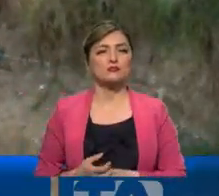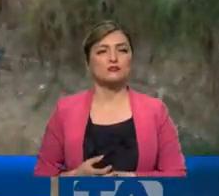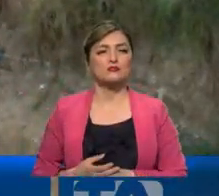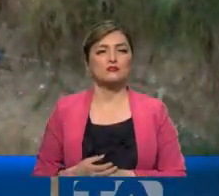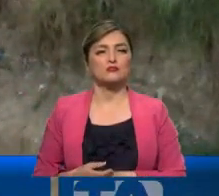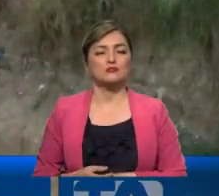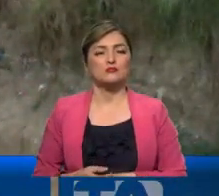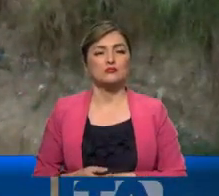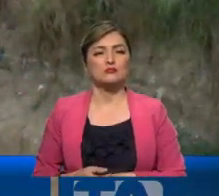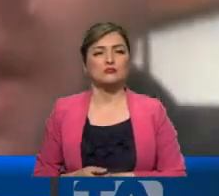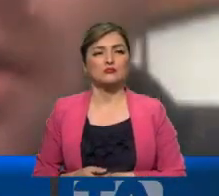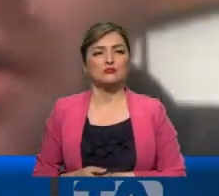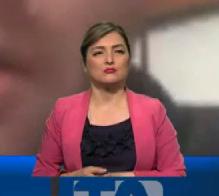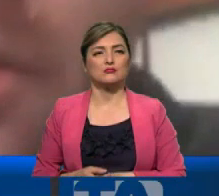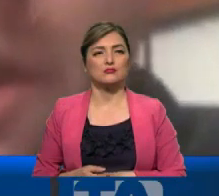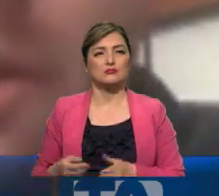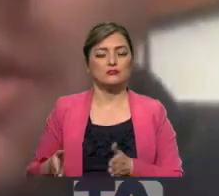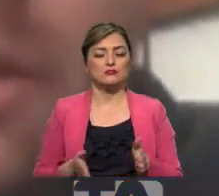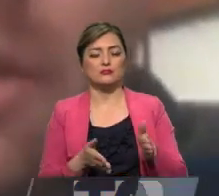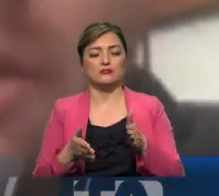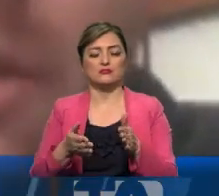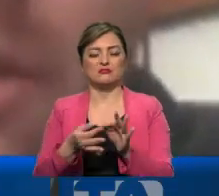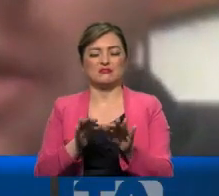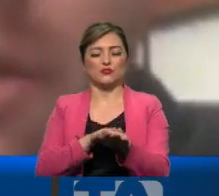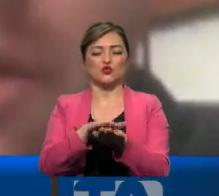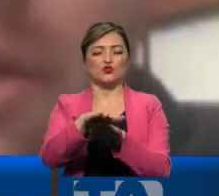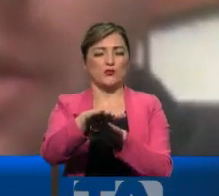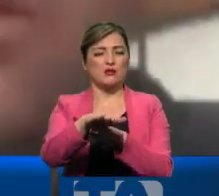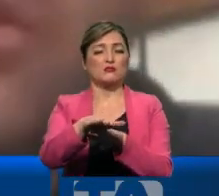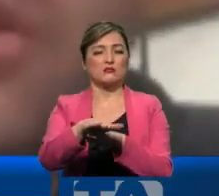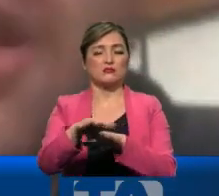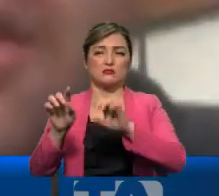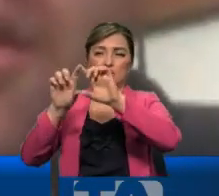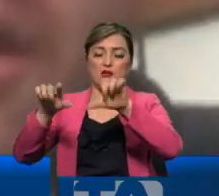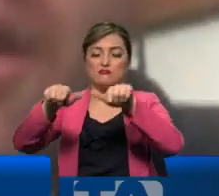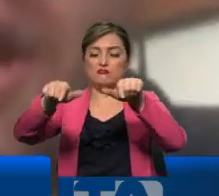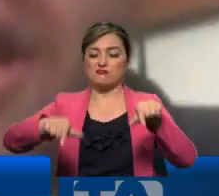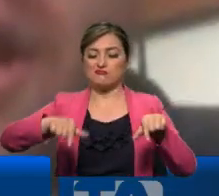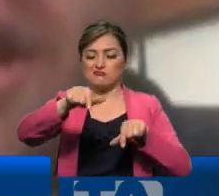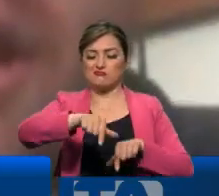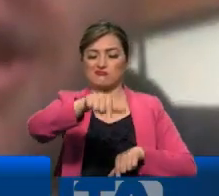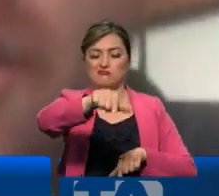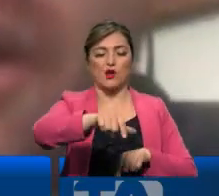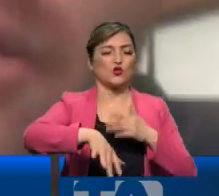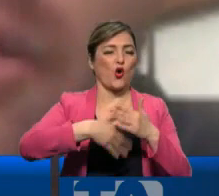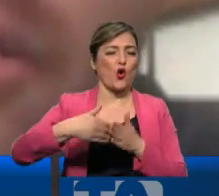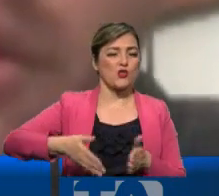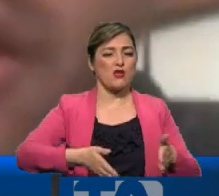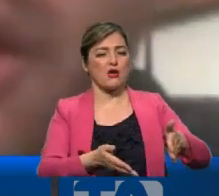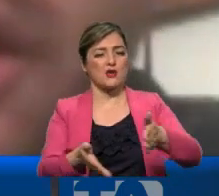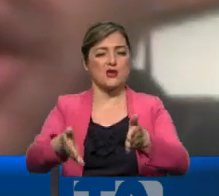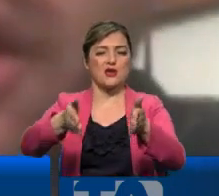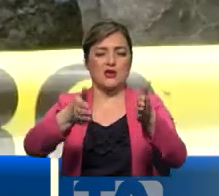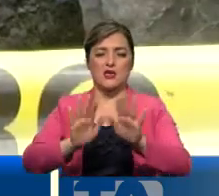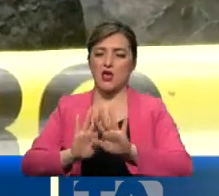fresado de parte de la vía de adquisición de asfalto y señalización horizontal a lo largo de toda la vía de